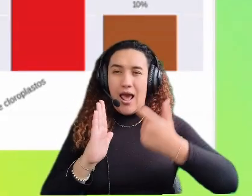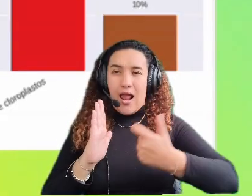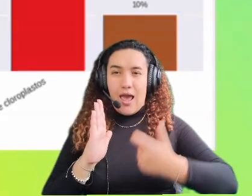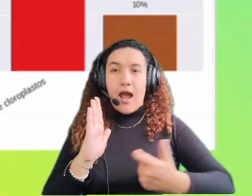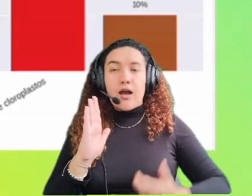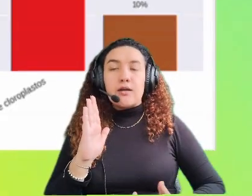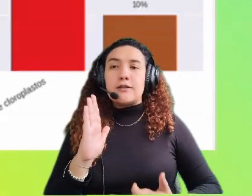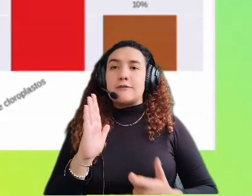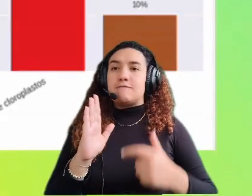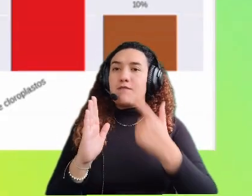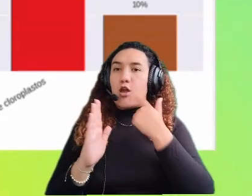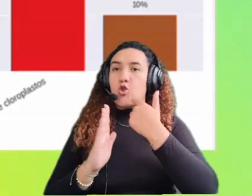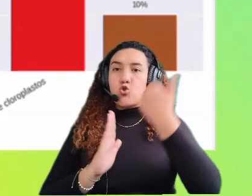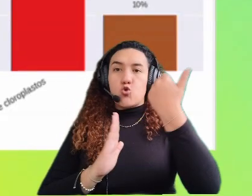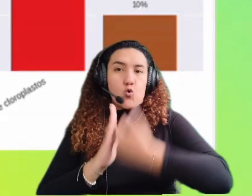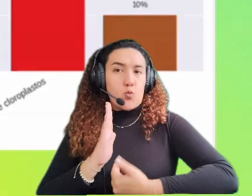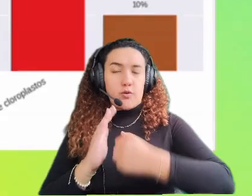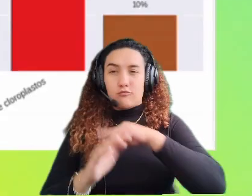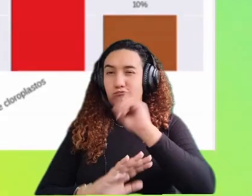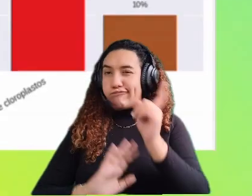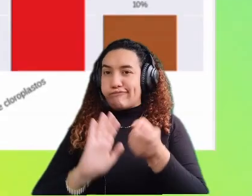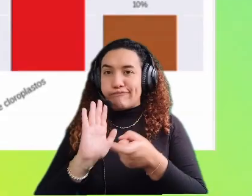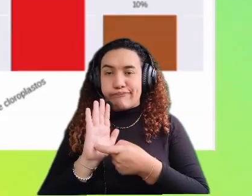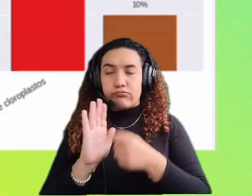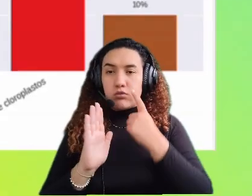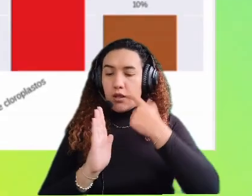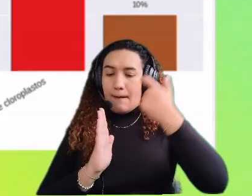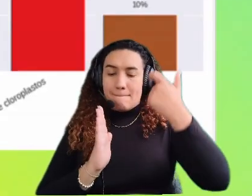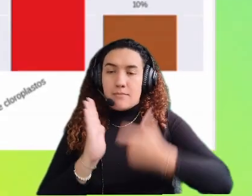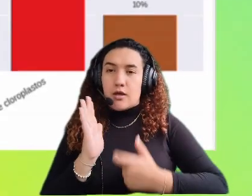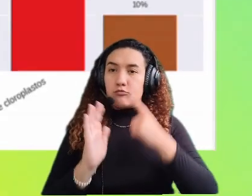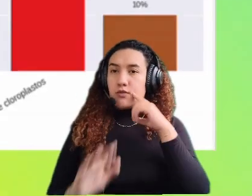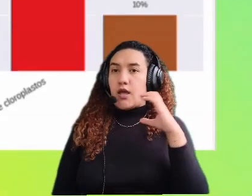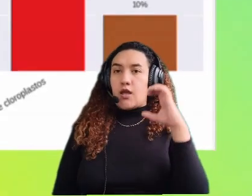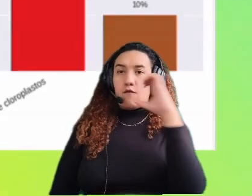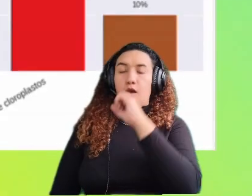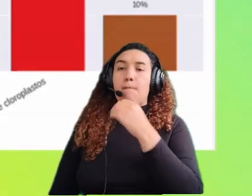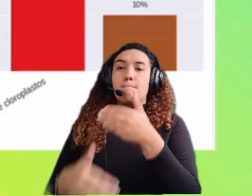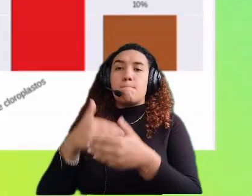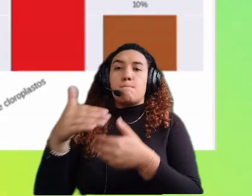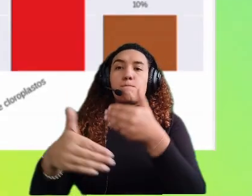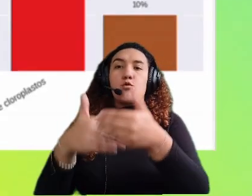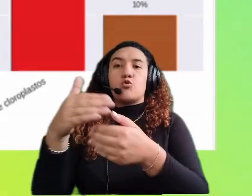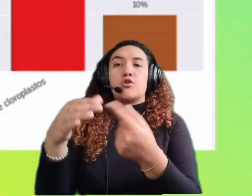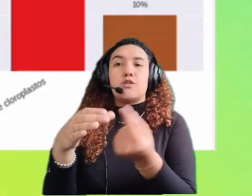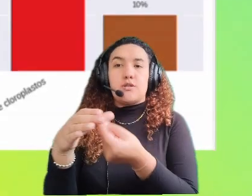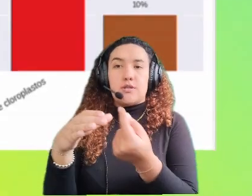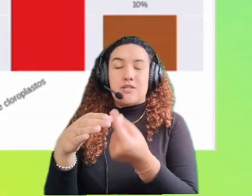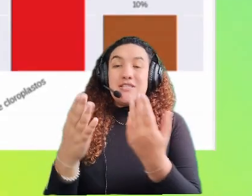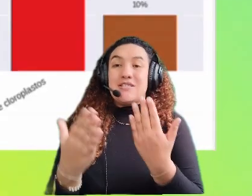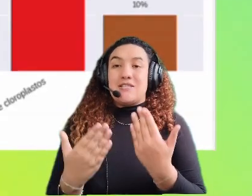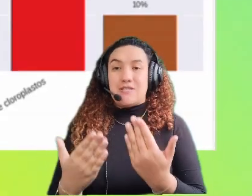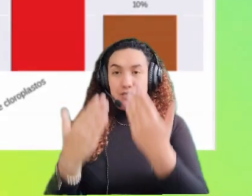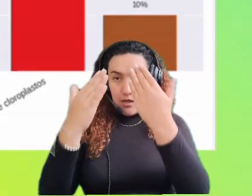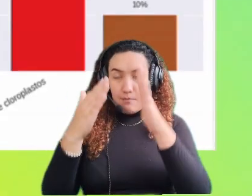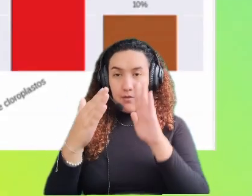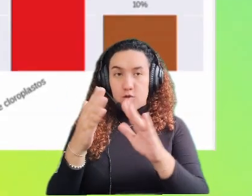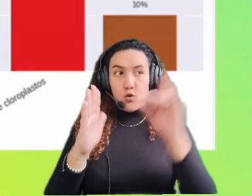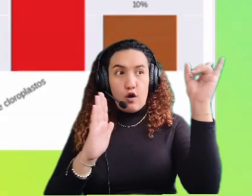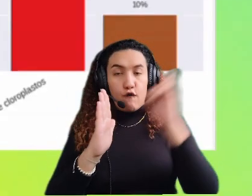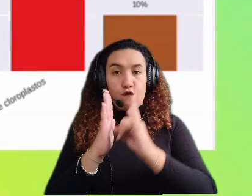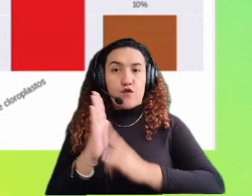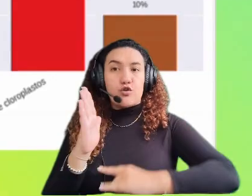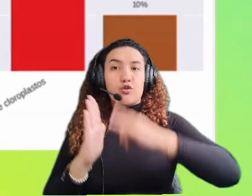revisión sistemática documental enfocada en identificar y analizar los procesos celulares que permiten